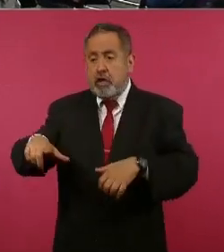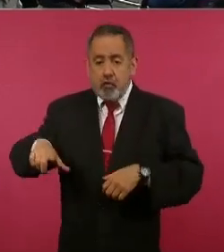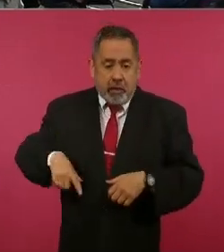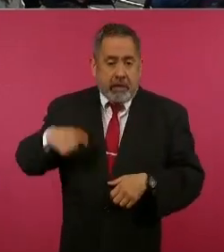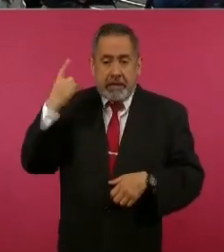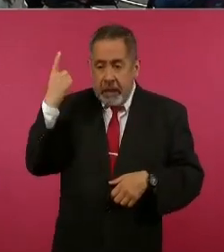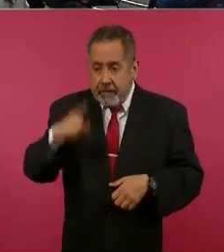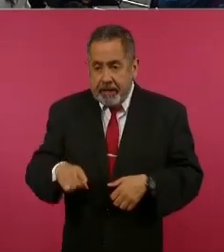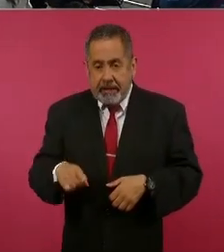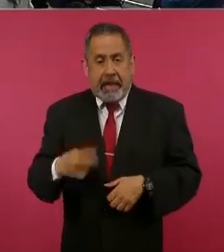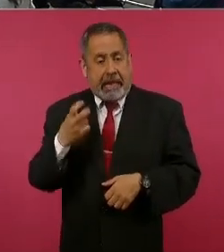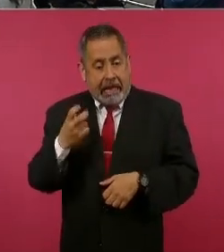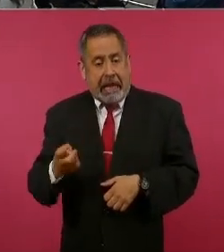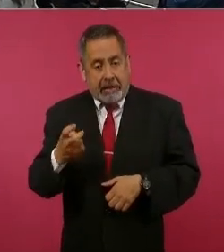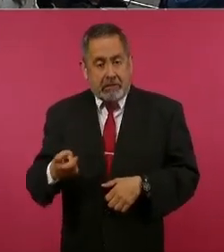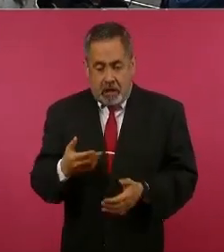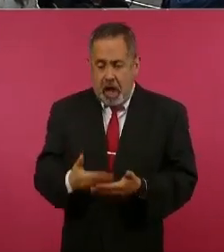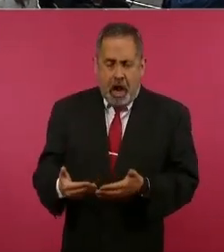existía.